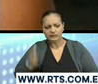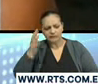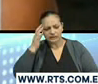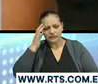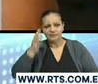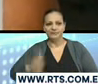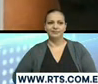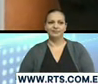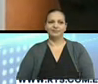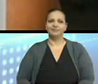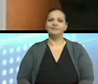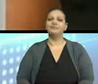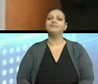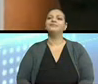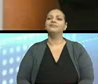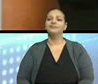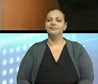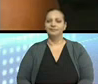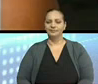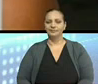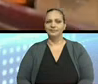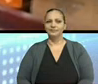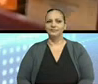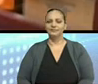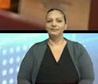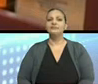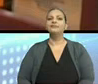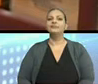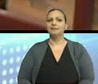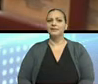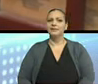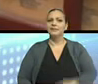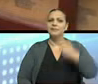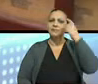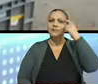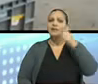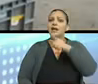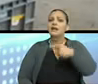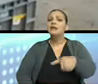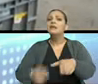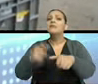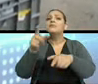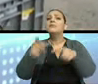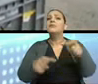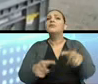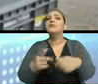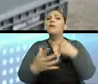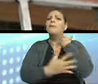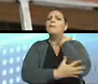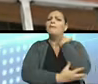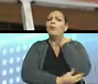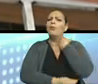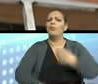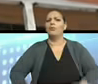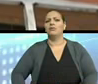desgraciados. Porque si roban es porque no han de tener, ¿no? Ajá. Pero qué lamentable, créame. Yo